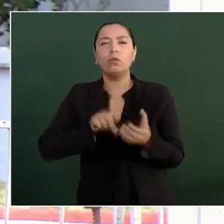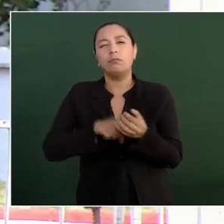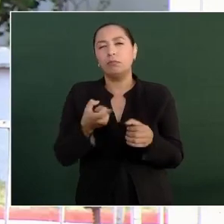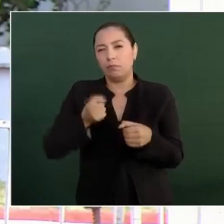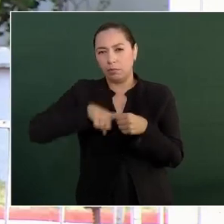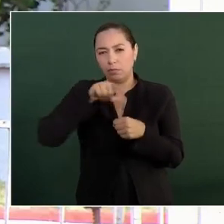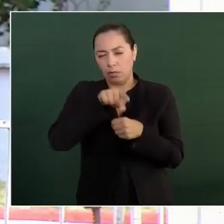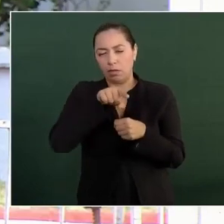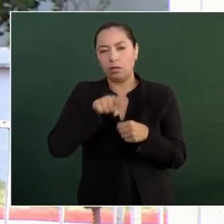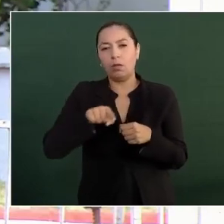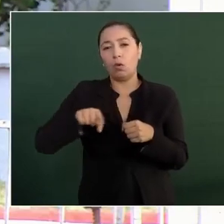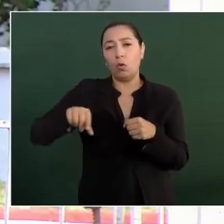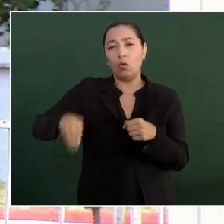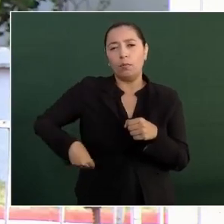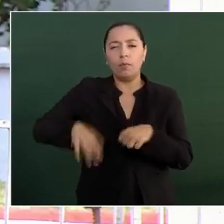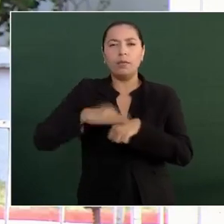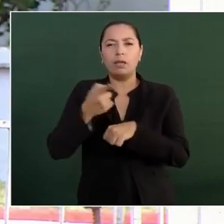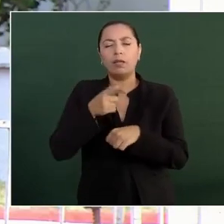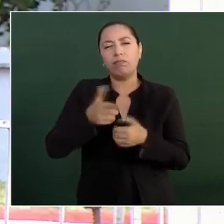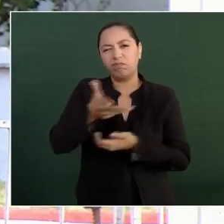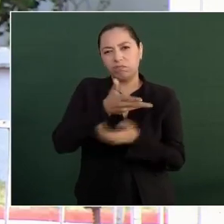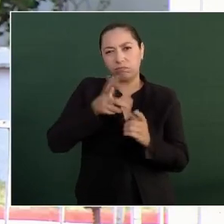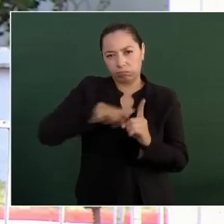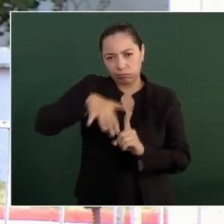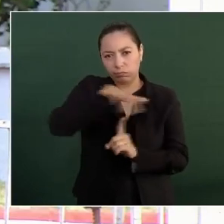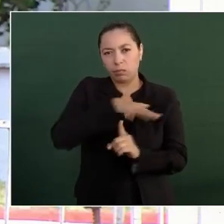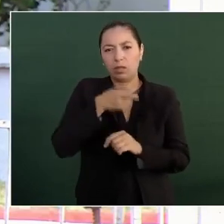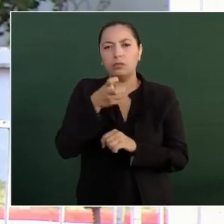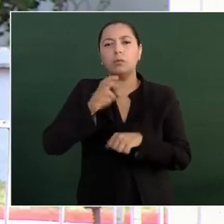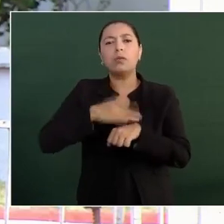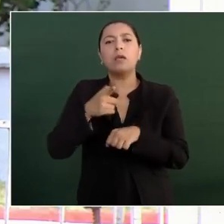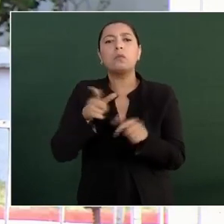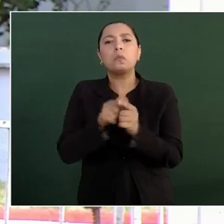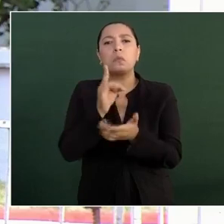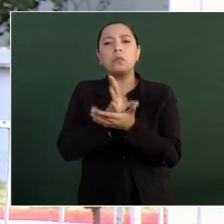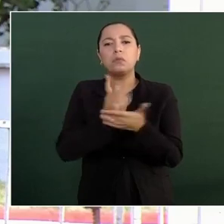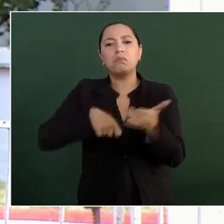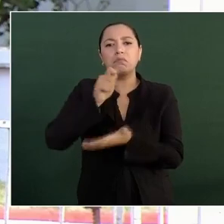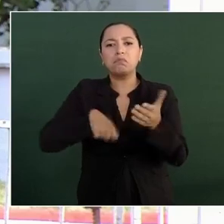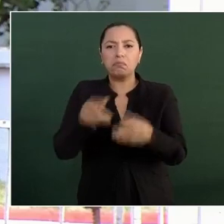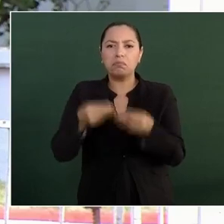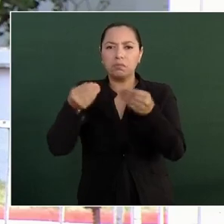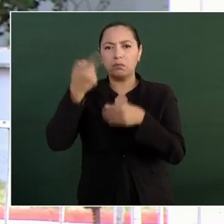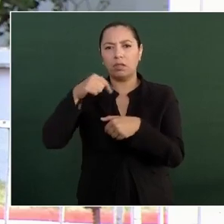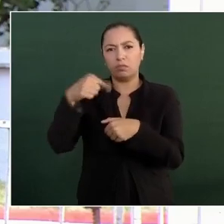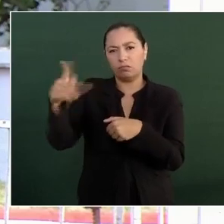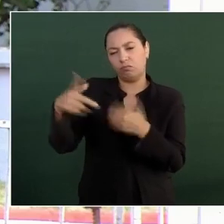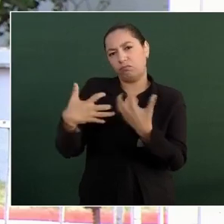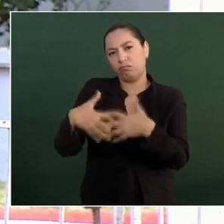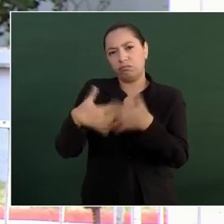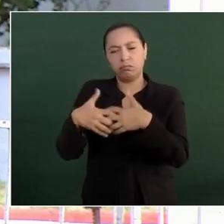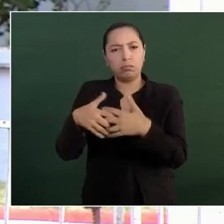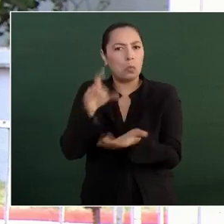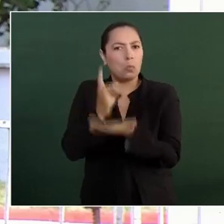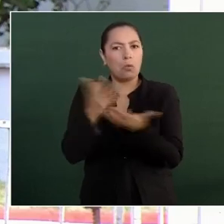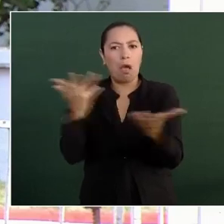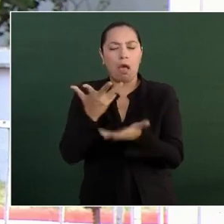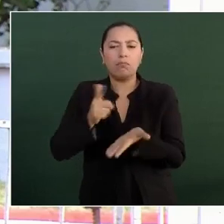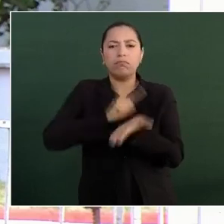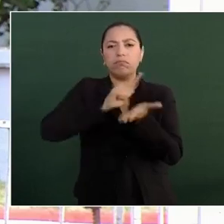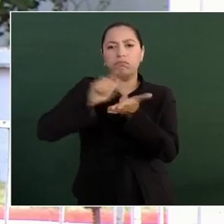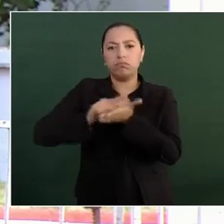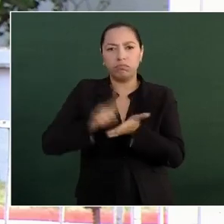N. por el solo hecho de haber firmado la contratación a una empresa para la limpieza del municipio, misma